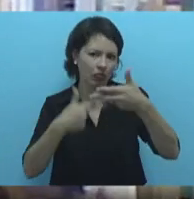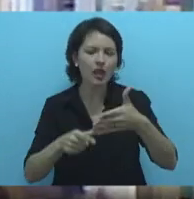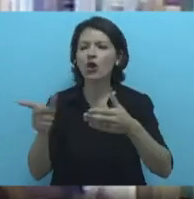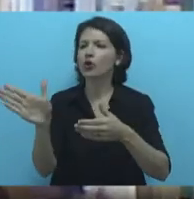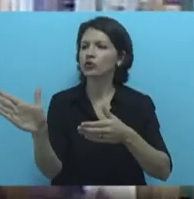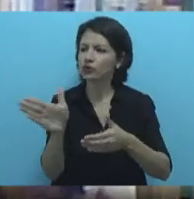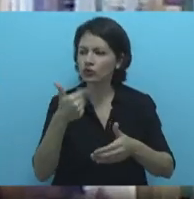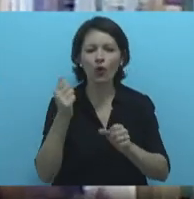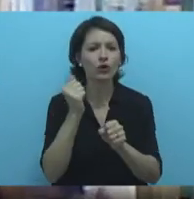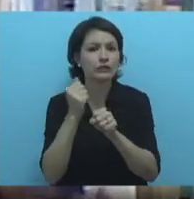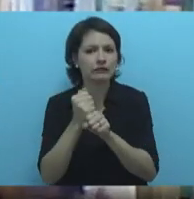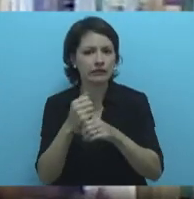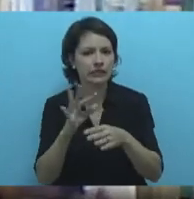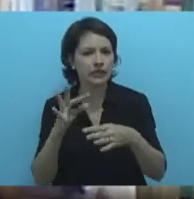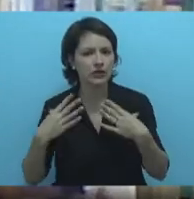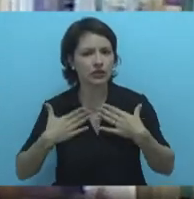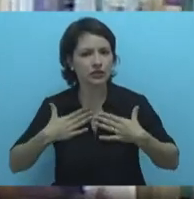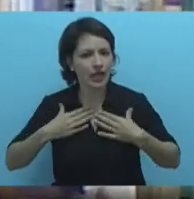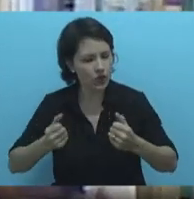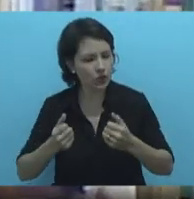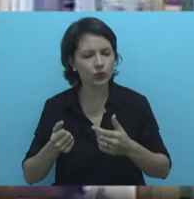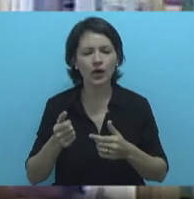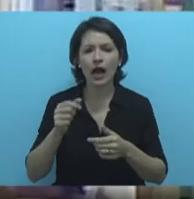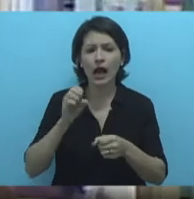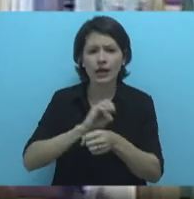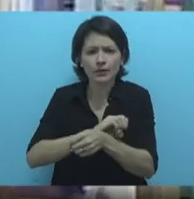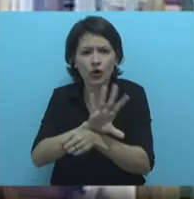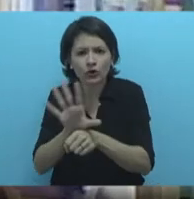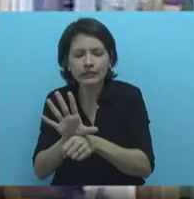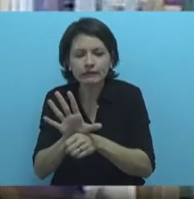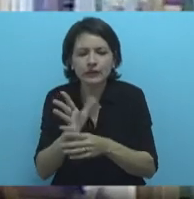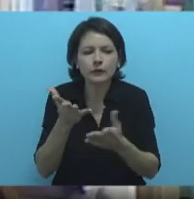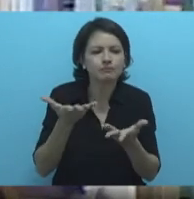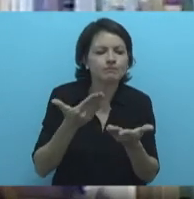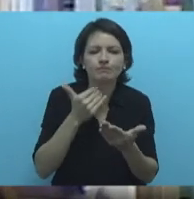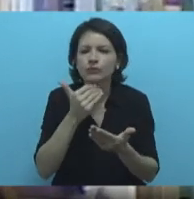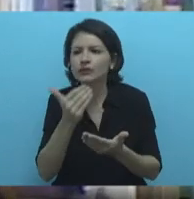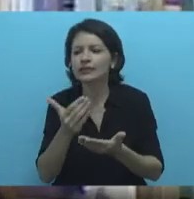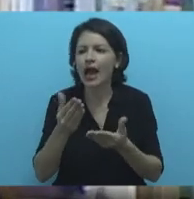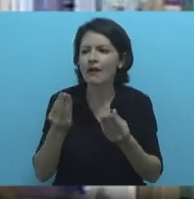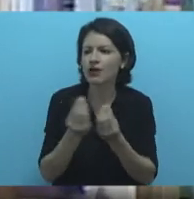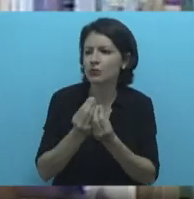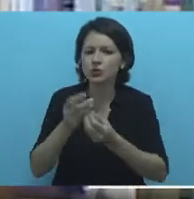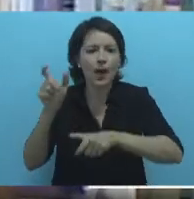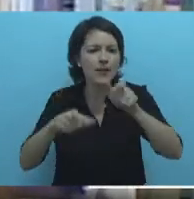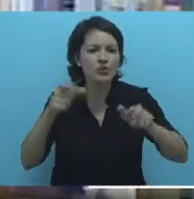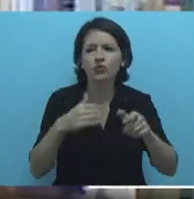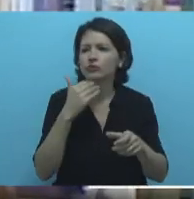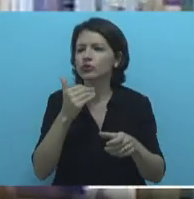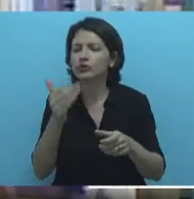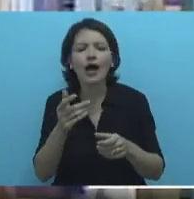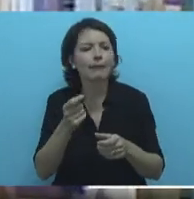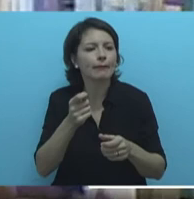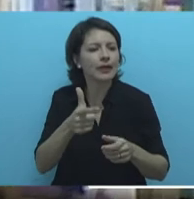era un misterio y en muchas cosas al día de hoy lo sigue siendo pero si sabíamos que el personal de salud puede enfrentar a algo